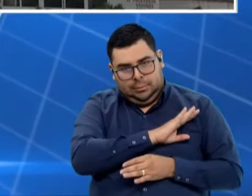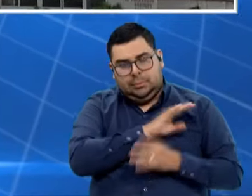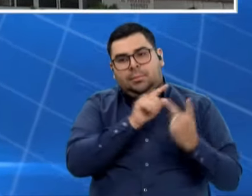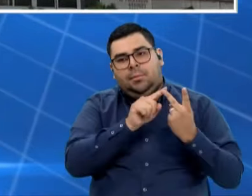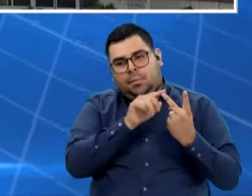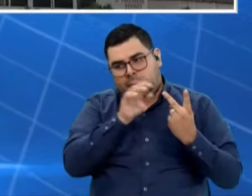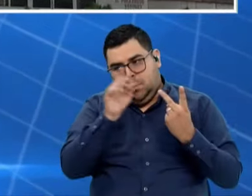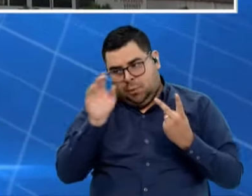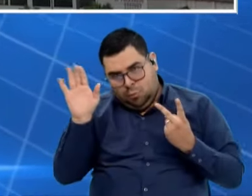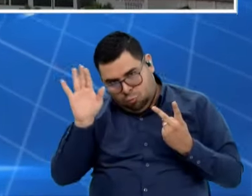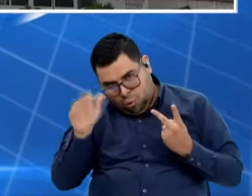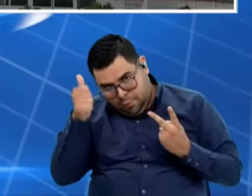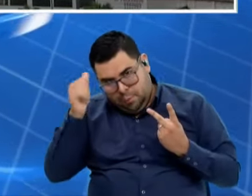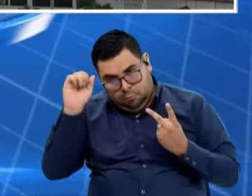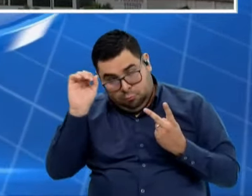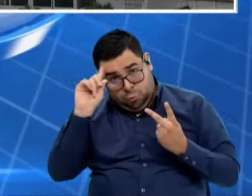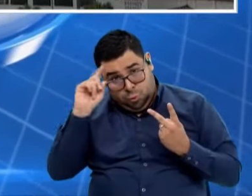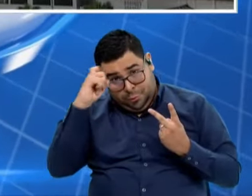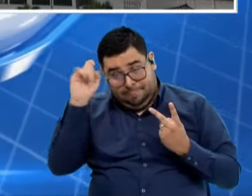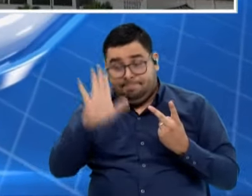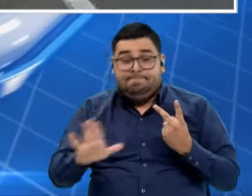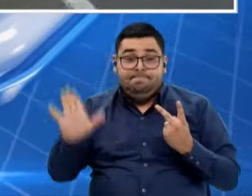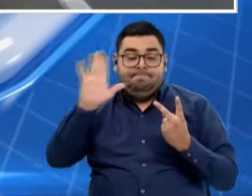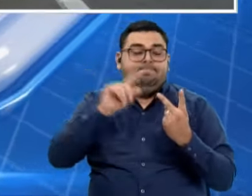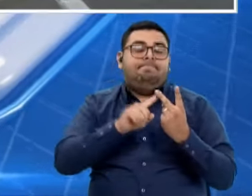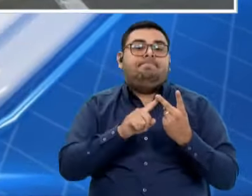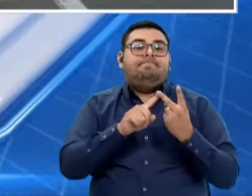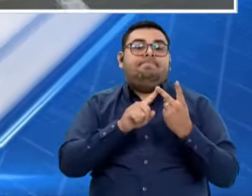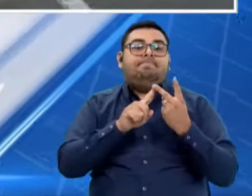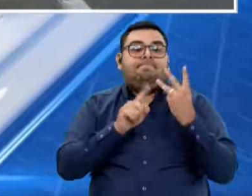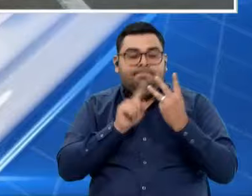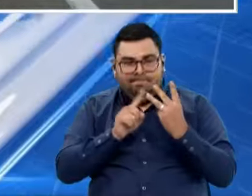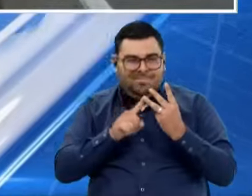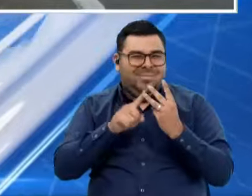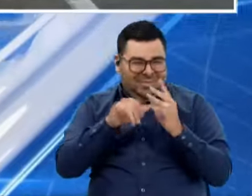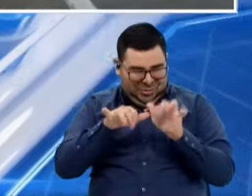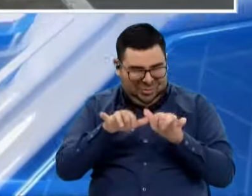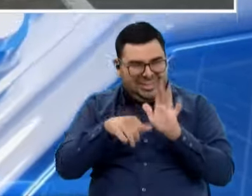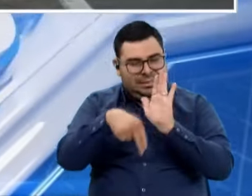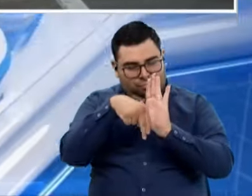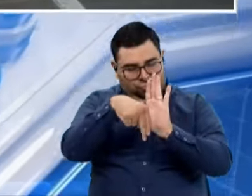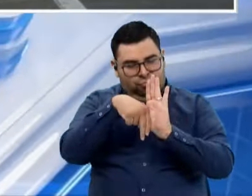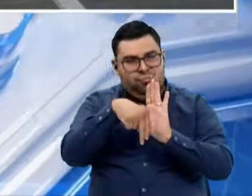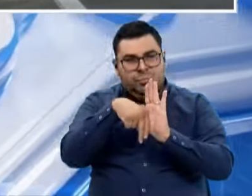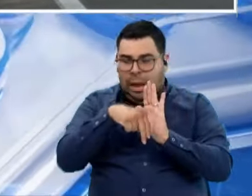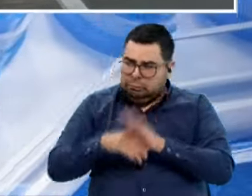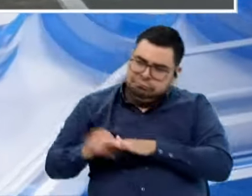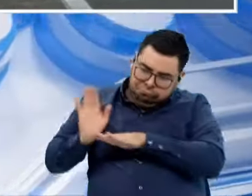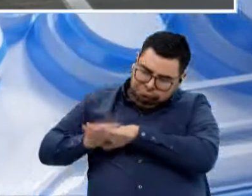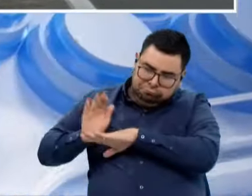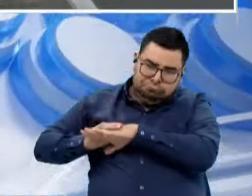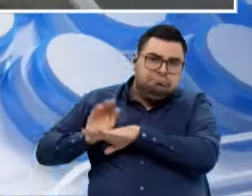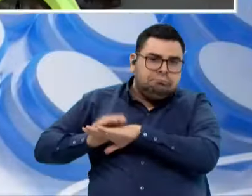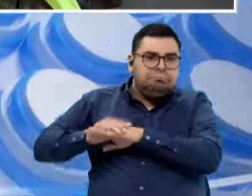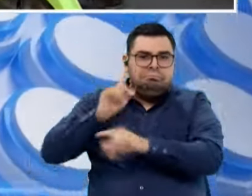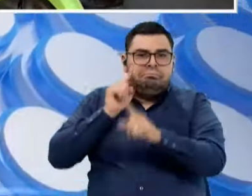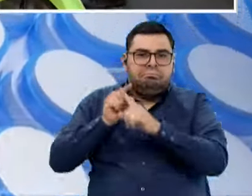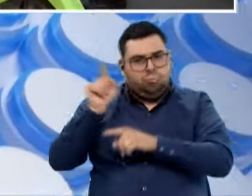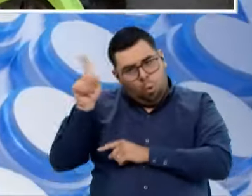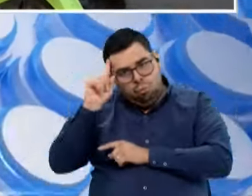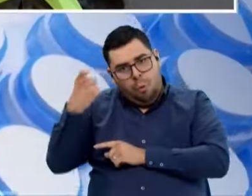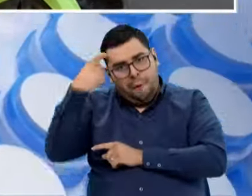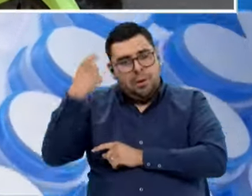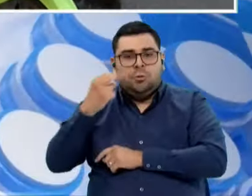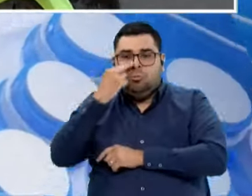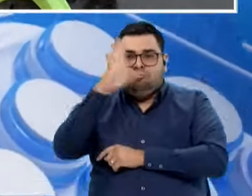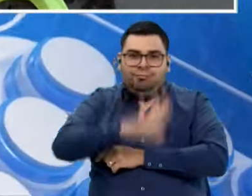el general Juvenal, a través de la Oficina de Gestión del Riesgo Departamental del doctor Eduard, se activó la sala de crisis nacional y con eso